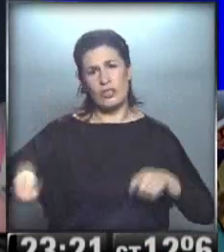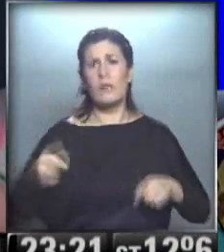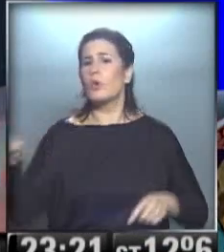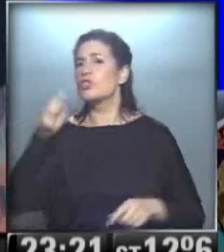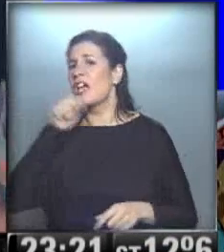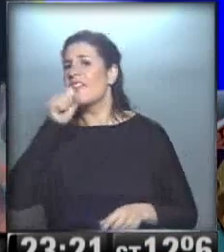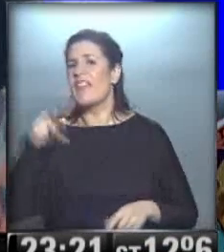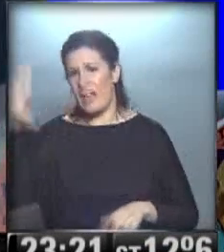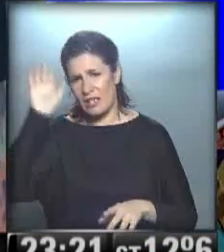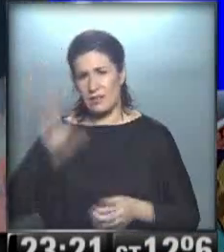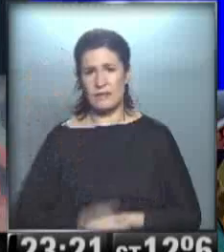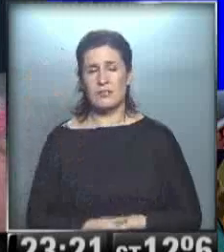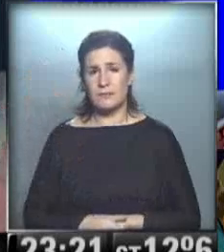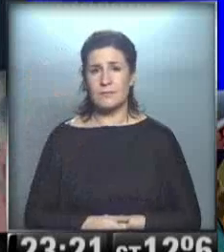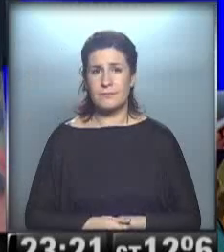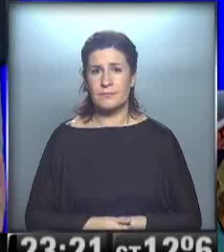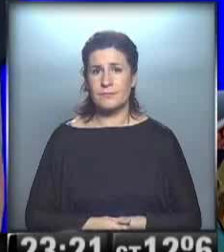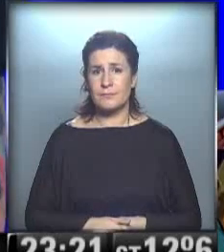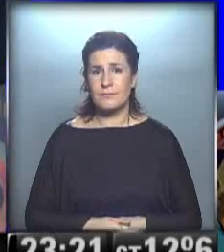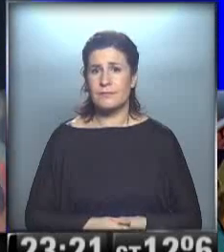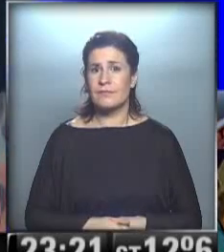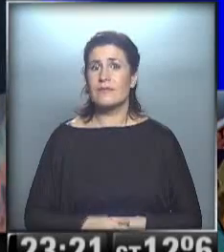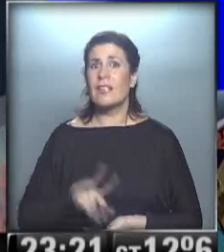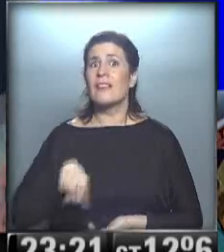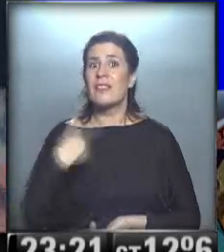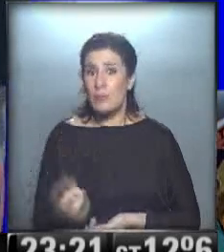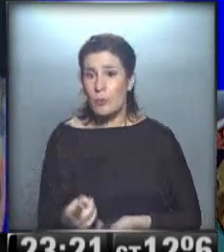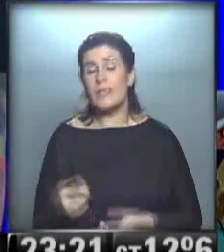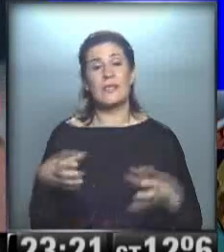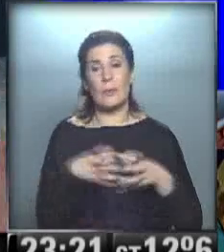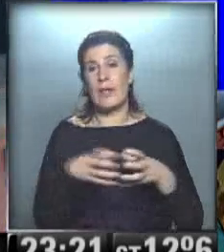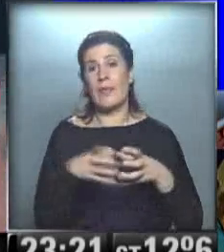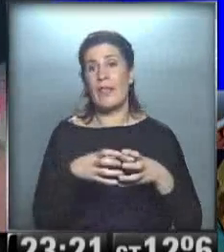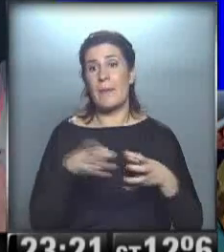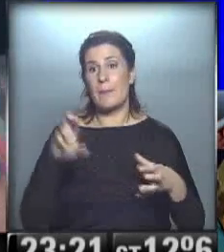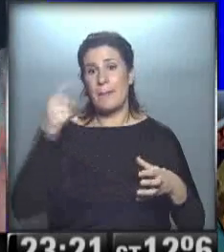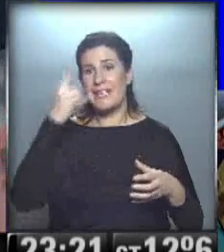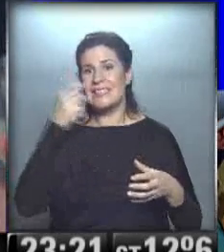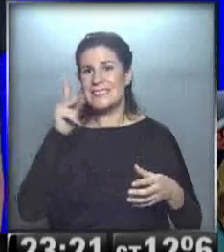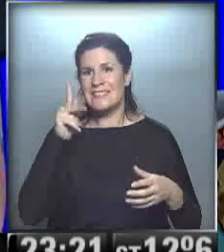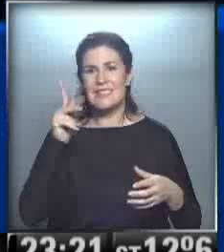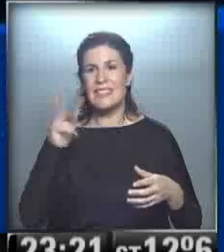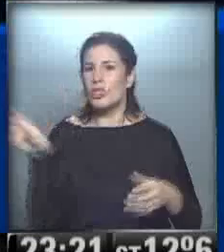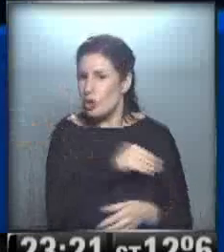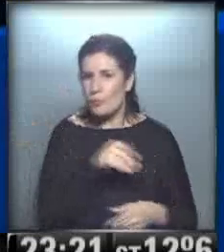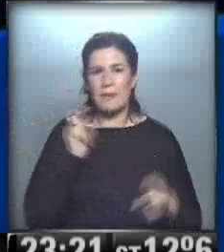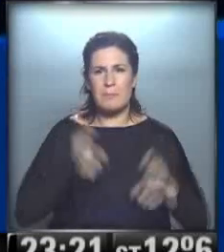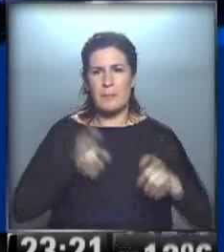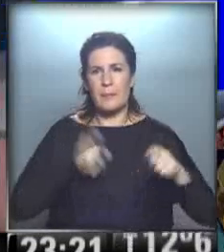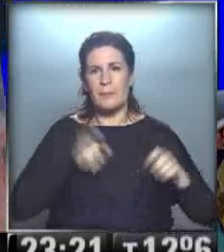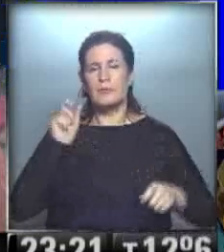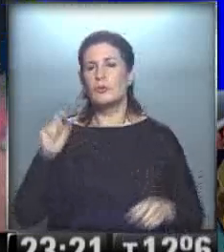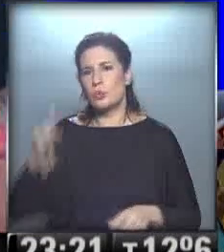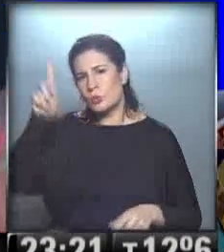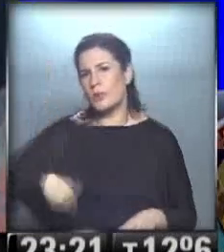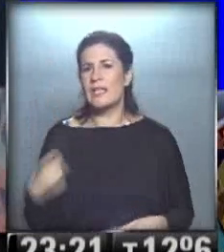Lo que hizo. Y aparte fue el que hizo que todas las bandas punk después toquen rapidito en el hi-hat, viste, así. Bueno, lo inventó